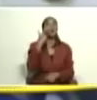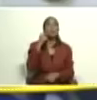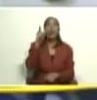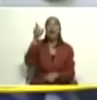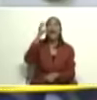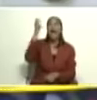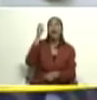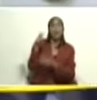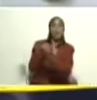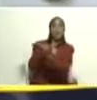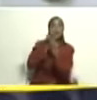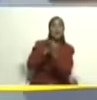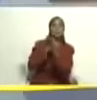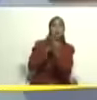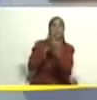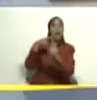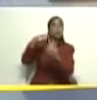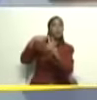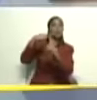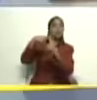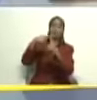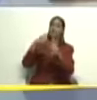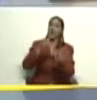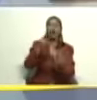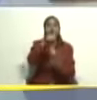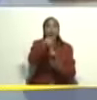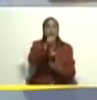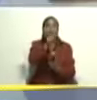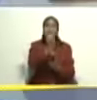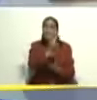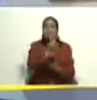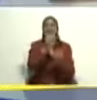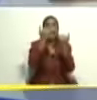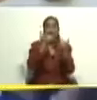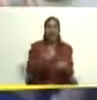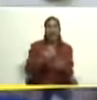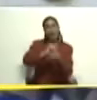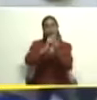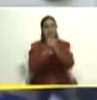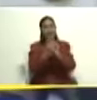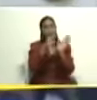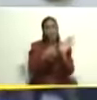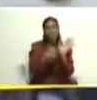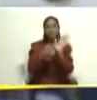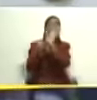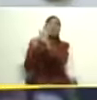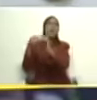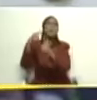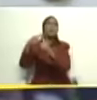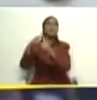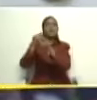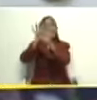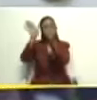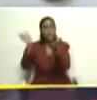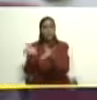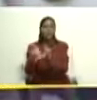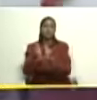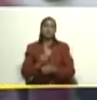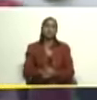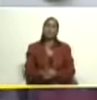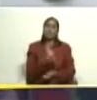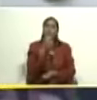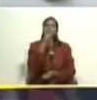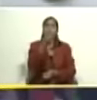ustedes ahora son un ejemplo para Europa. Mucha suerte y sobre todo les digo y les deseo mucha